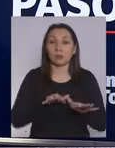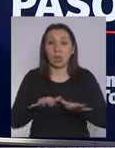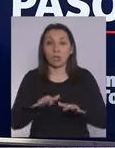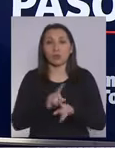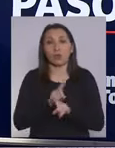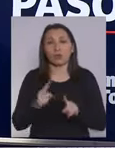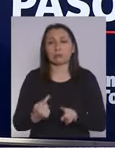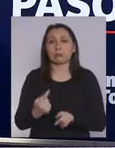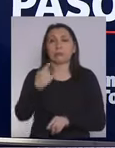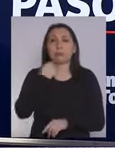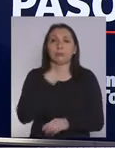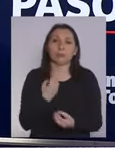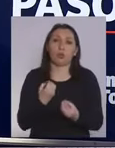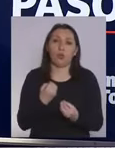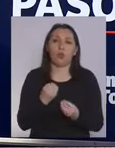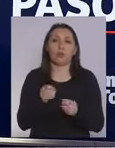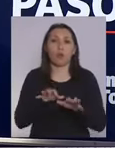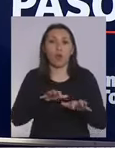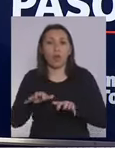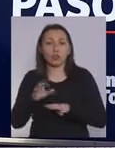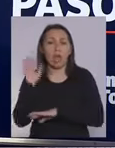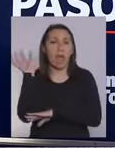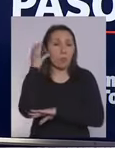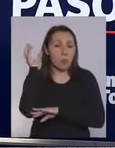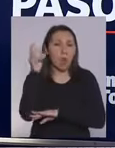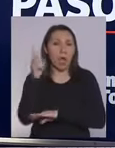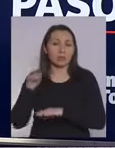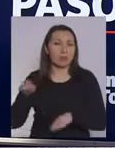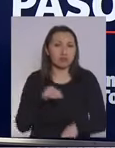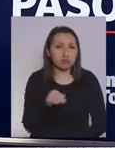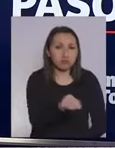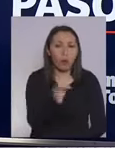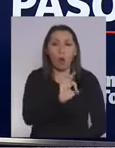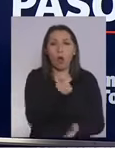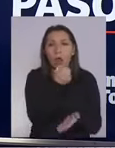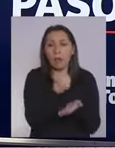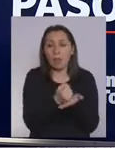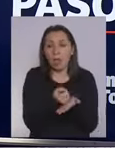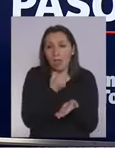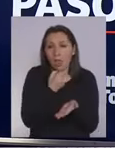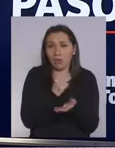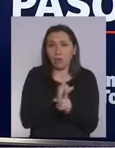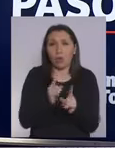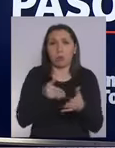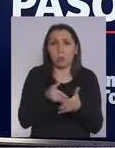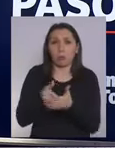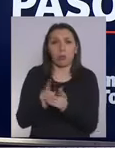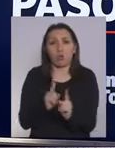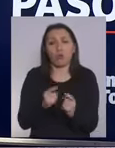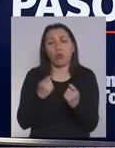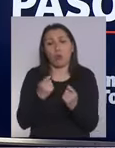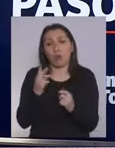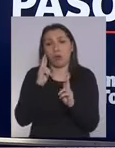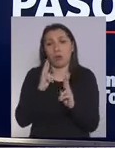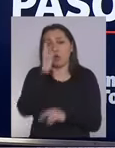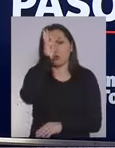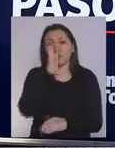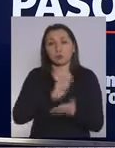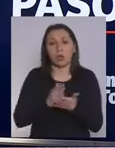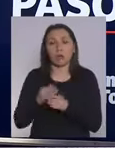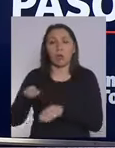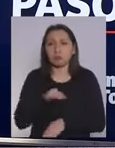no perjudiquen obviamente el traslado de ambulancias o el traslado de medicamentos como lo ha dicho el ministro o el traslado de los funcionarios de la